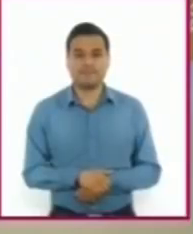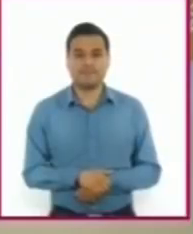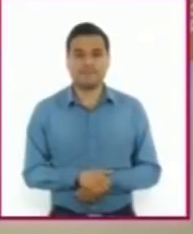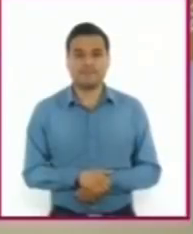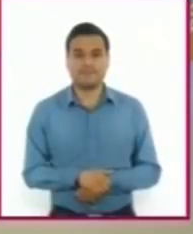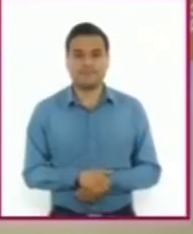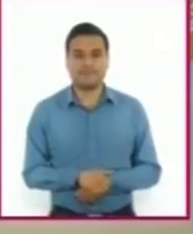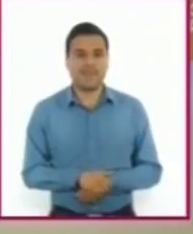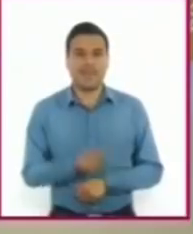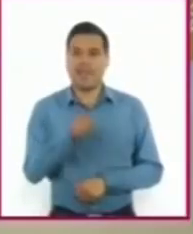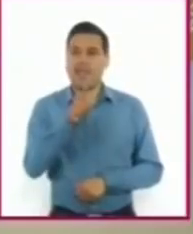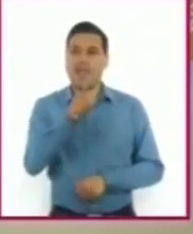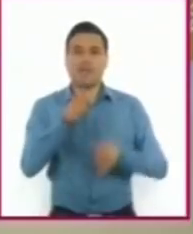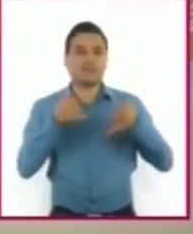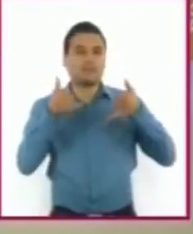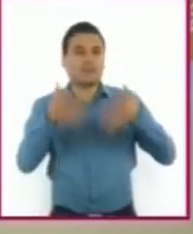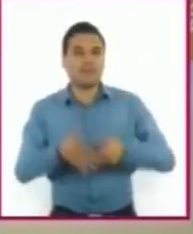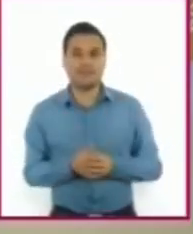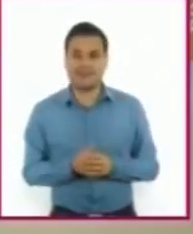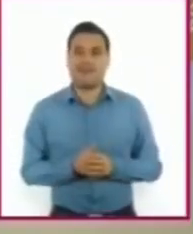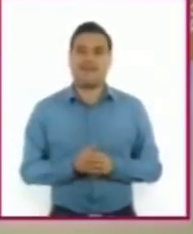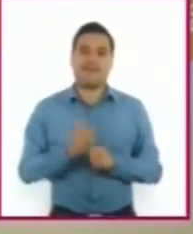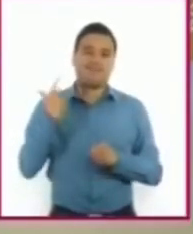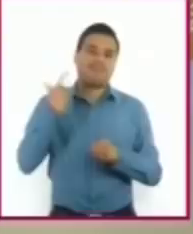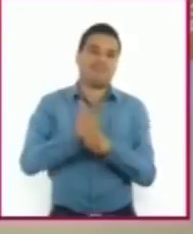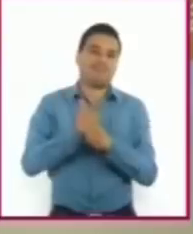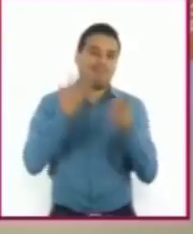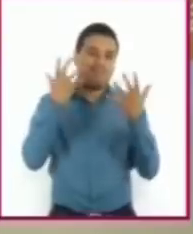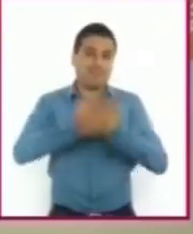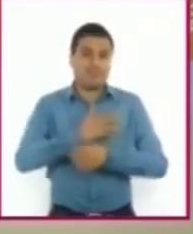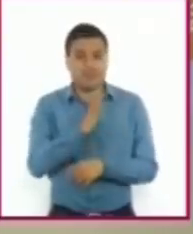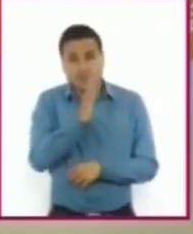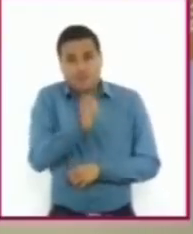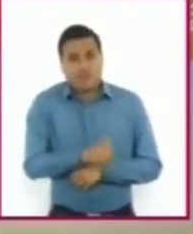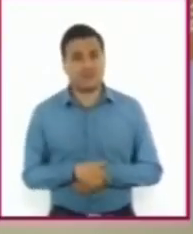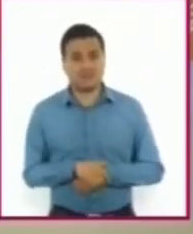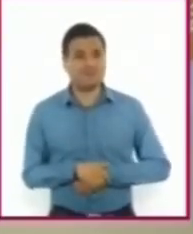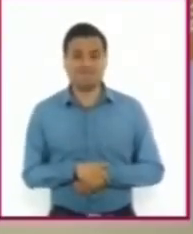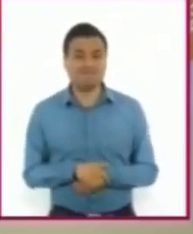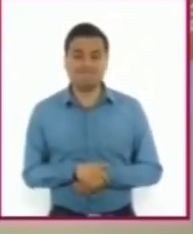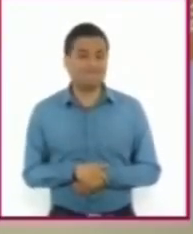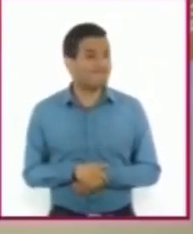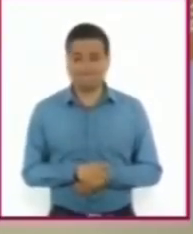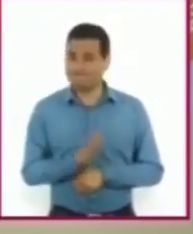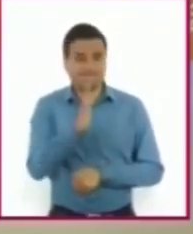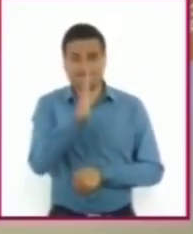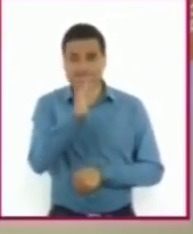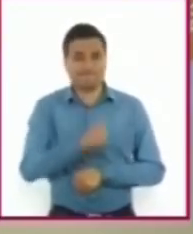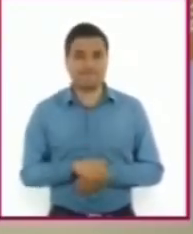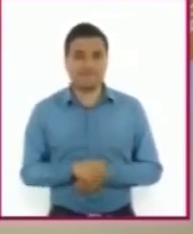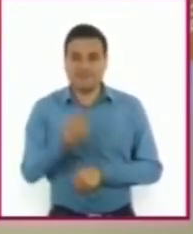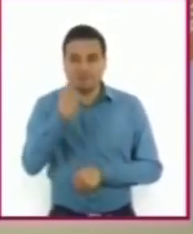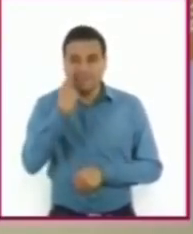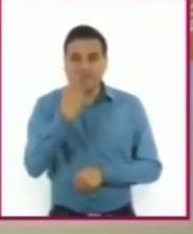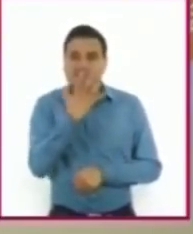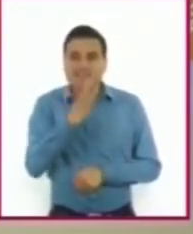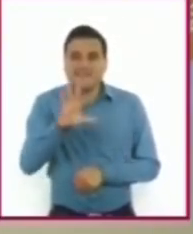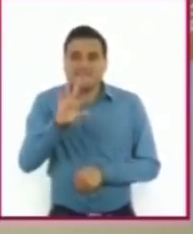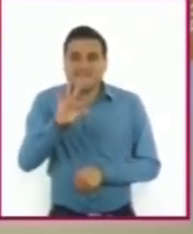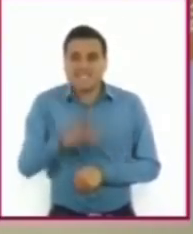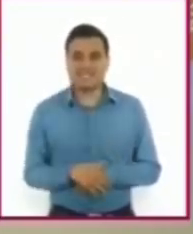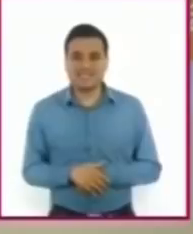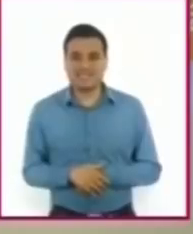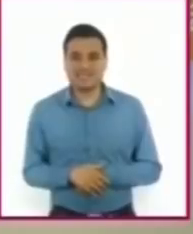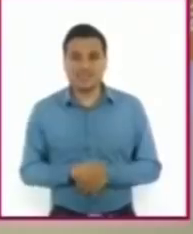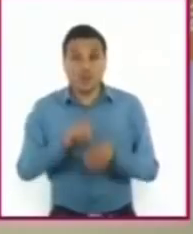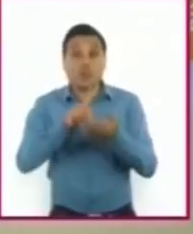Esa es trampa. Me cachó. No, no puedo, maestra. Es muy fácil. ¿No quieres practicar con la